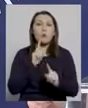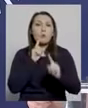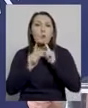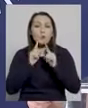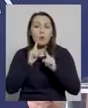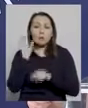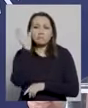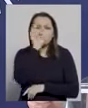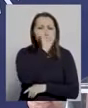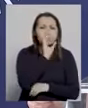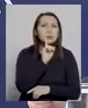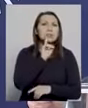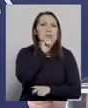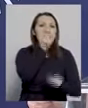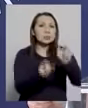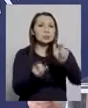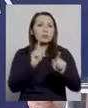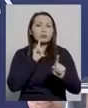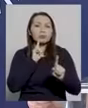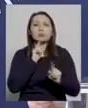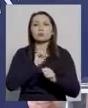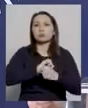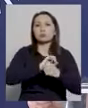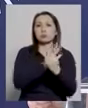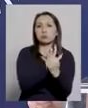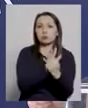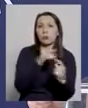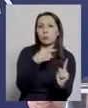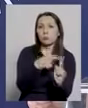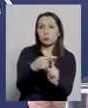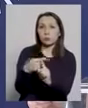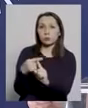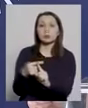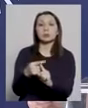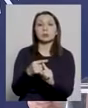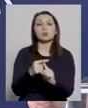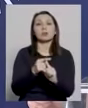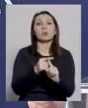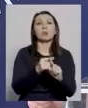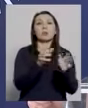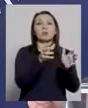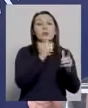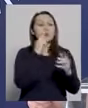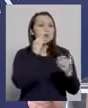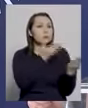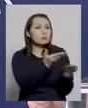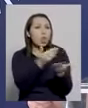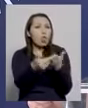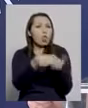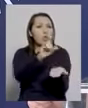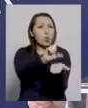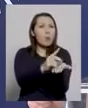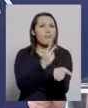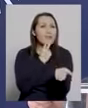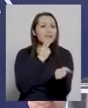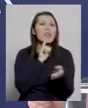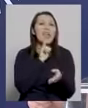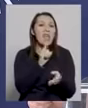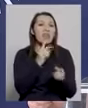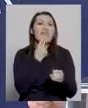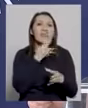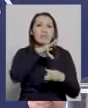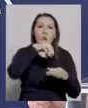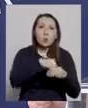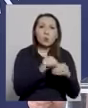testeo, identificación de las personas que son COVID positivo, hacer su trazabilidad, encontrar a sus contactos estrechos